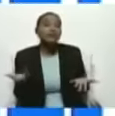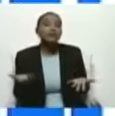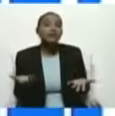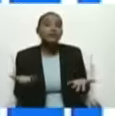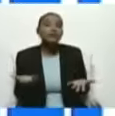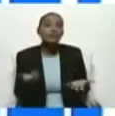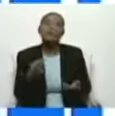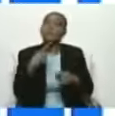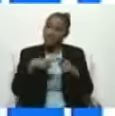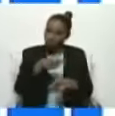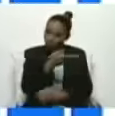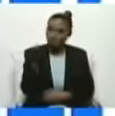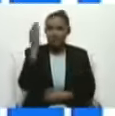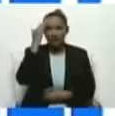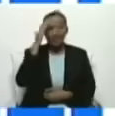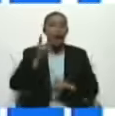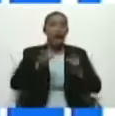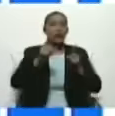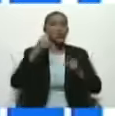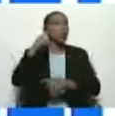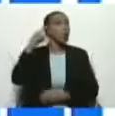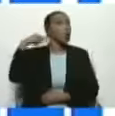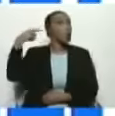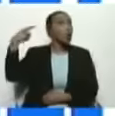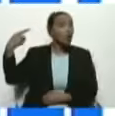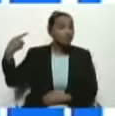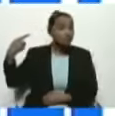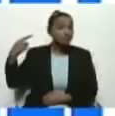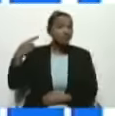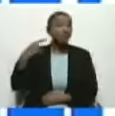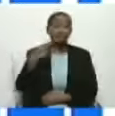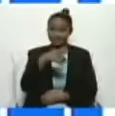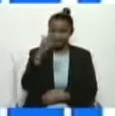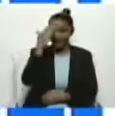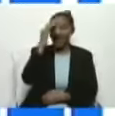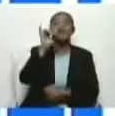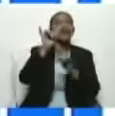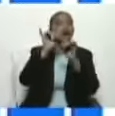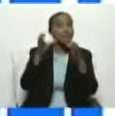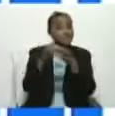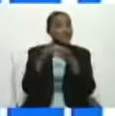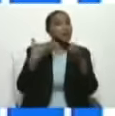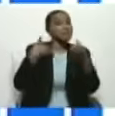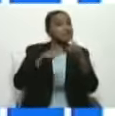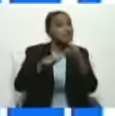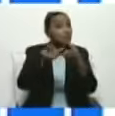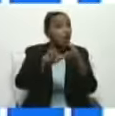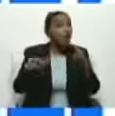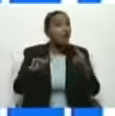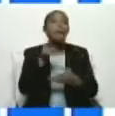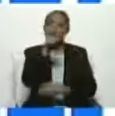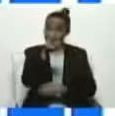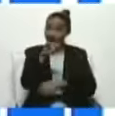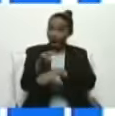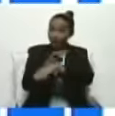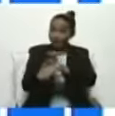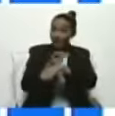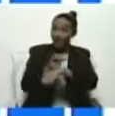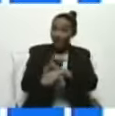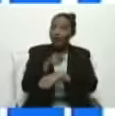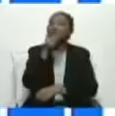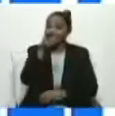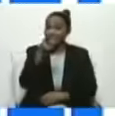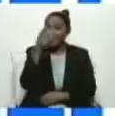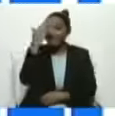ustedes también saben, y se hacen los locos, algunos de ustedes saben de quién estoy hablando, ¿verdad? ¿Verdad, gobernador? ¿Verdad, gobernador? ¿Qué sabe de